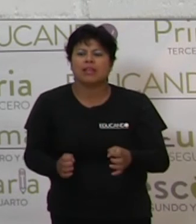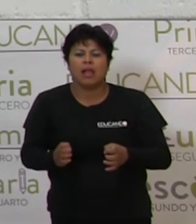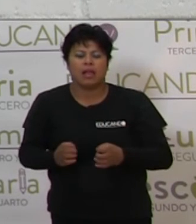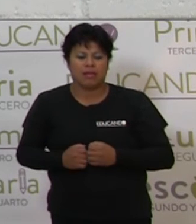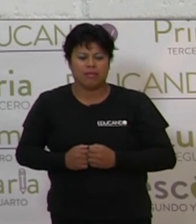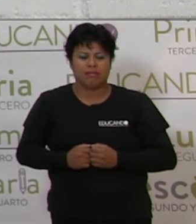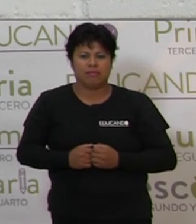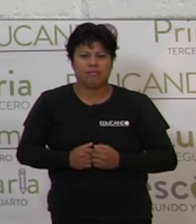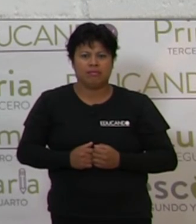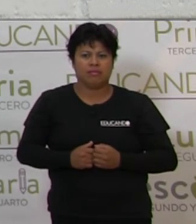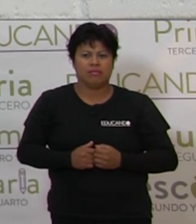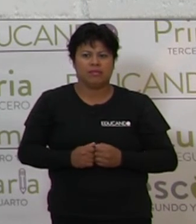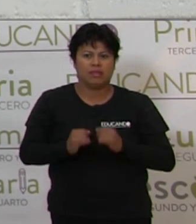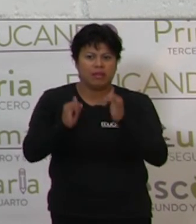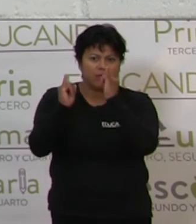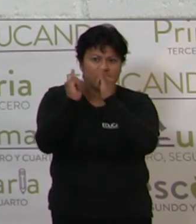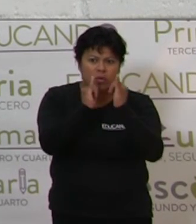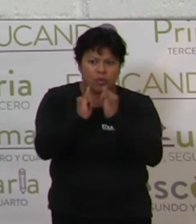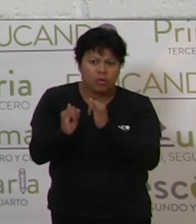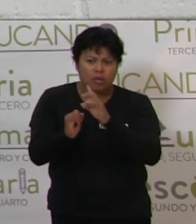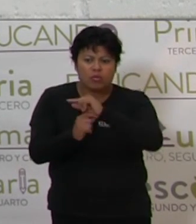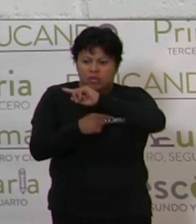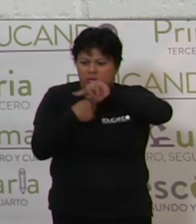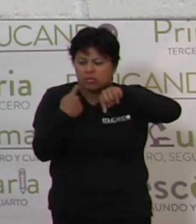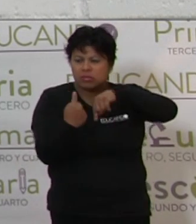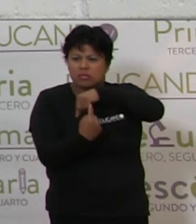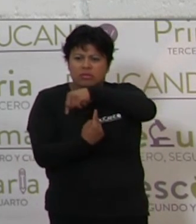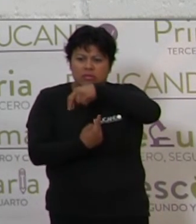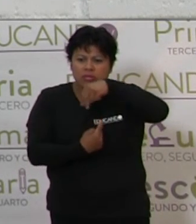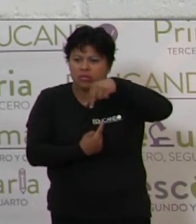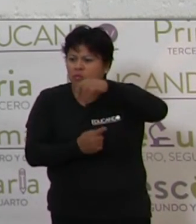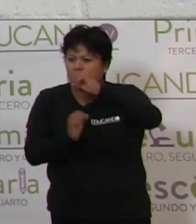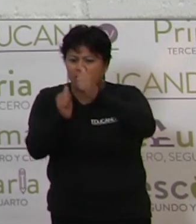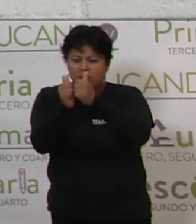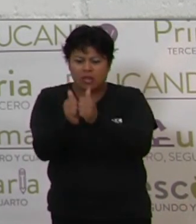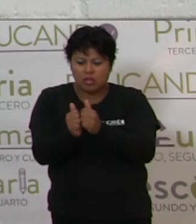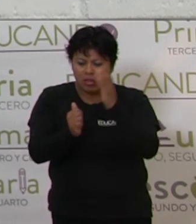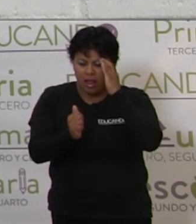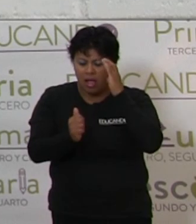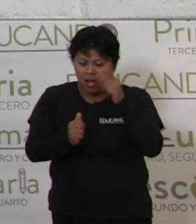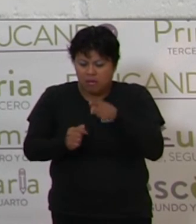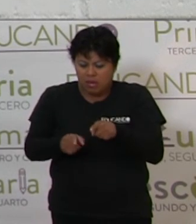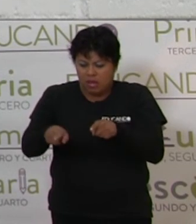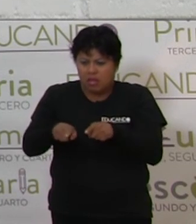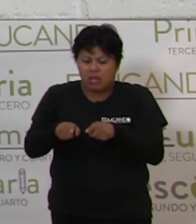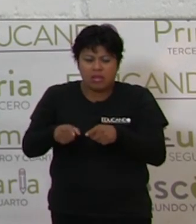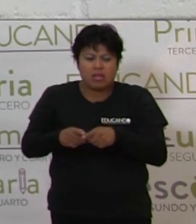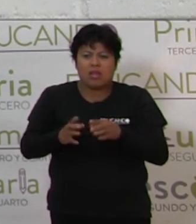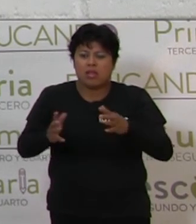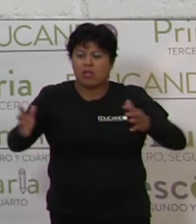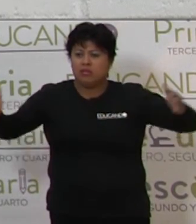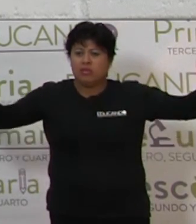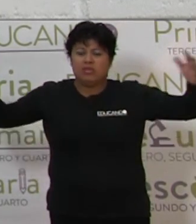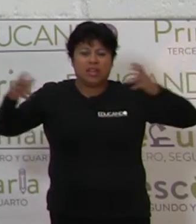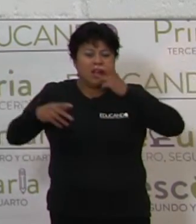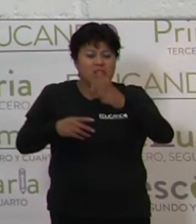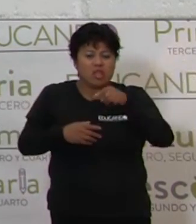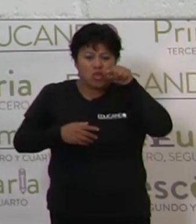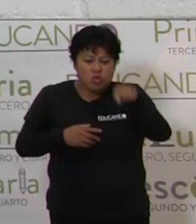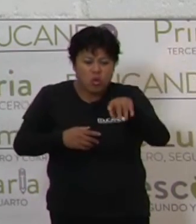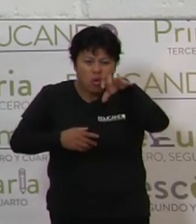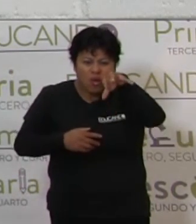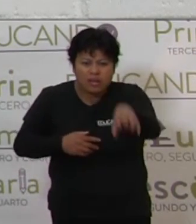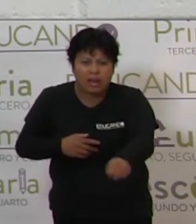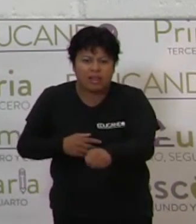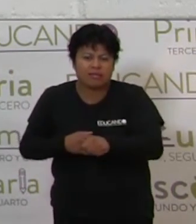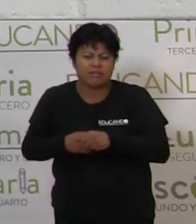está? La figura luego giró en redondo, permaneció un momento al lado de la cama, levantó los brazos y gritó: ¡tú lo